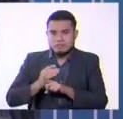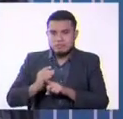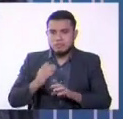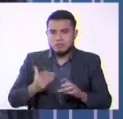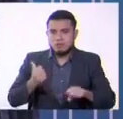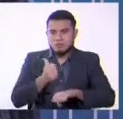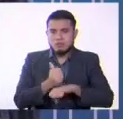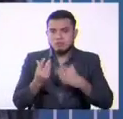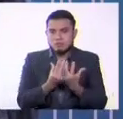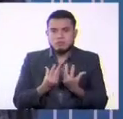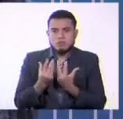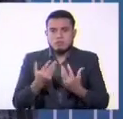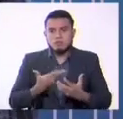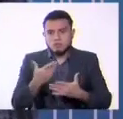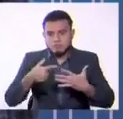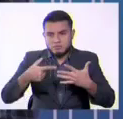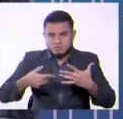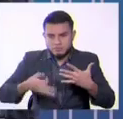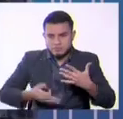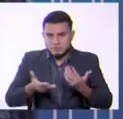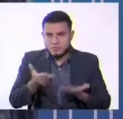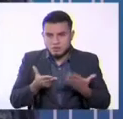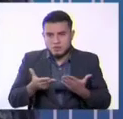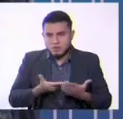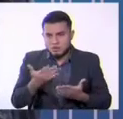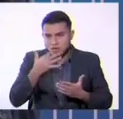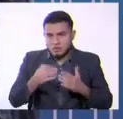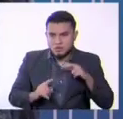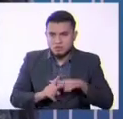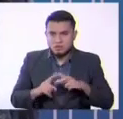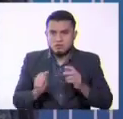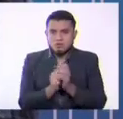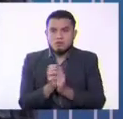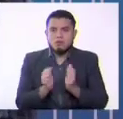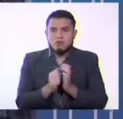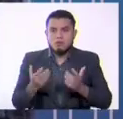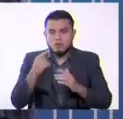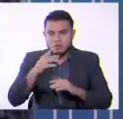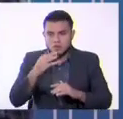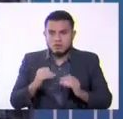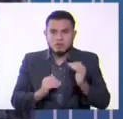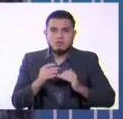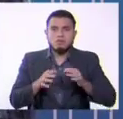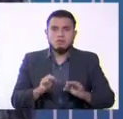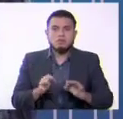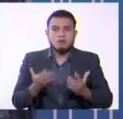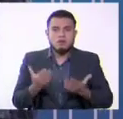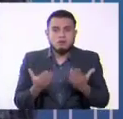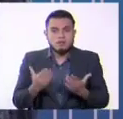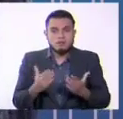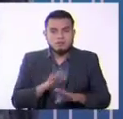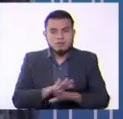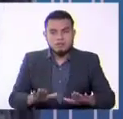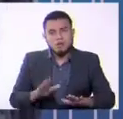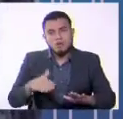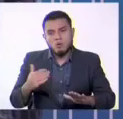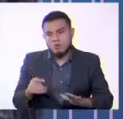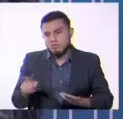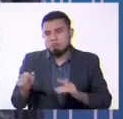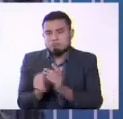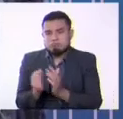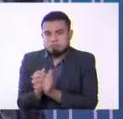que establecen las leyes, a veces hay problemas. Sí. La mayoría de veces terminan o derivan en